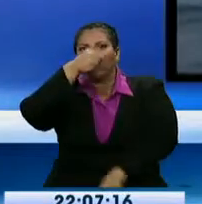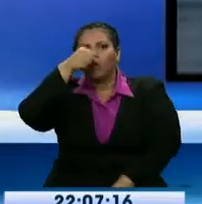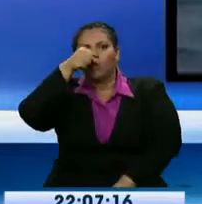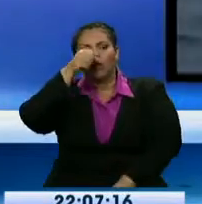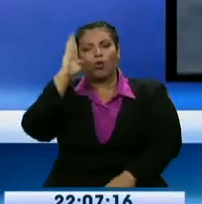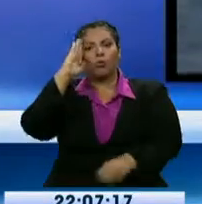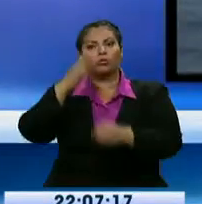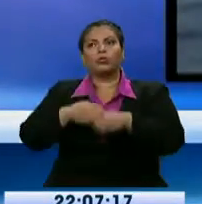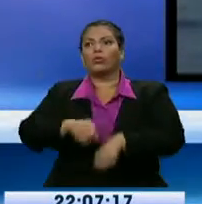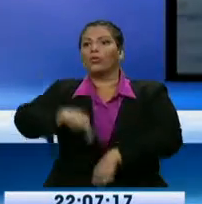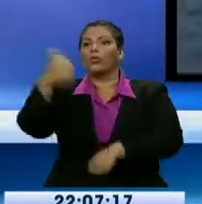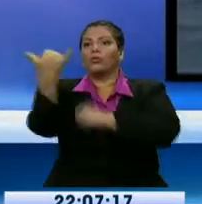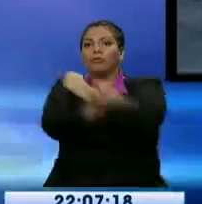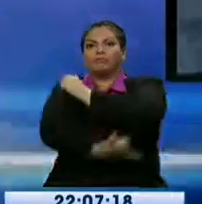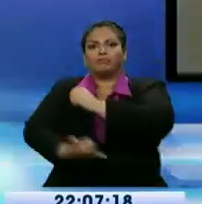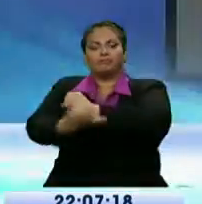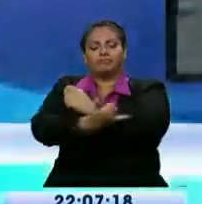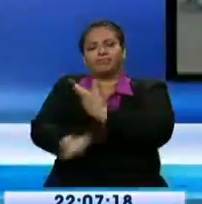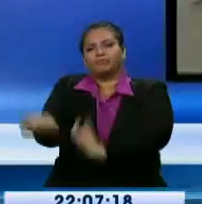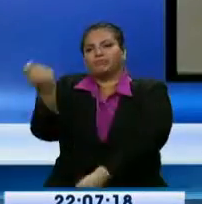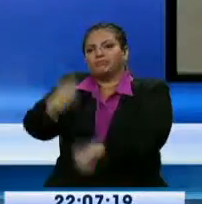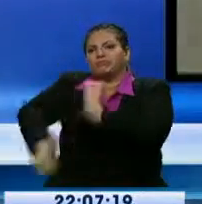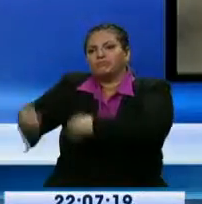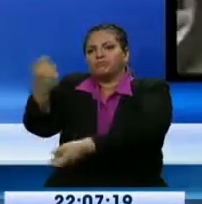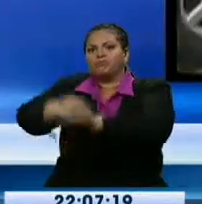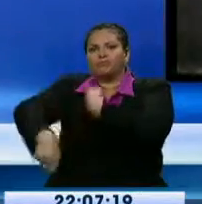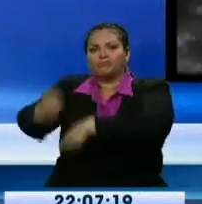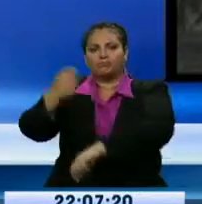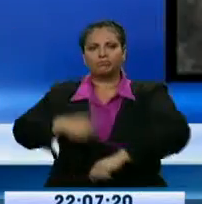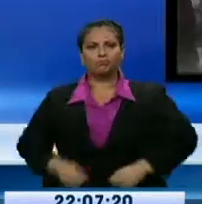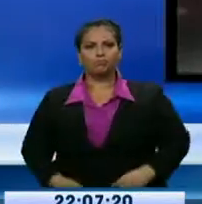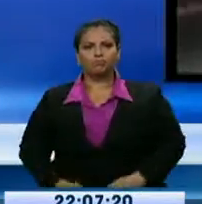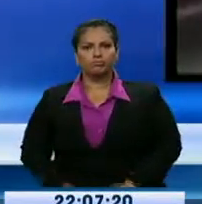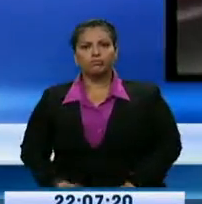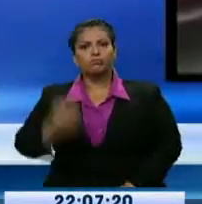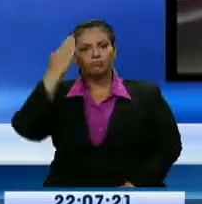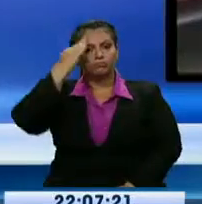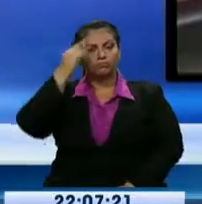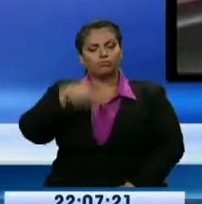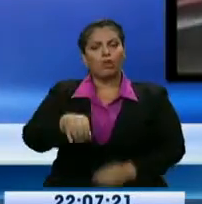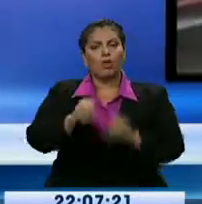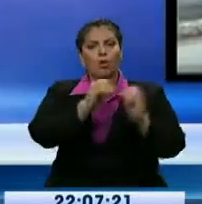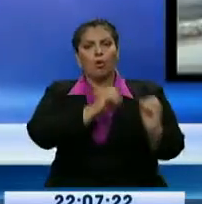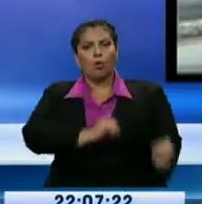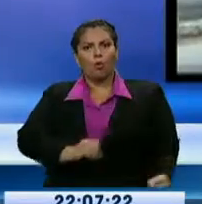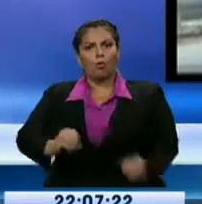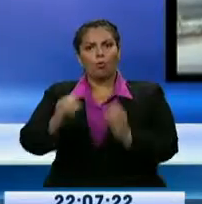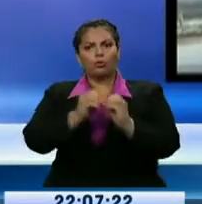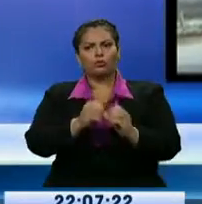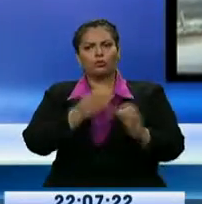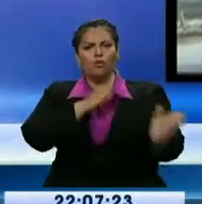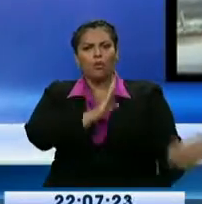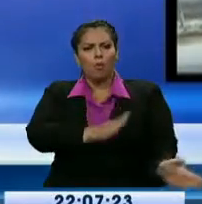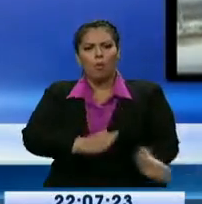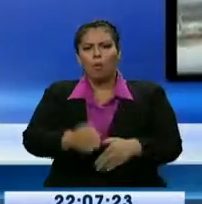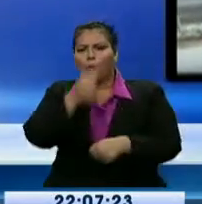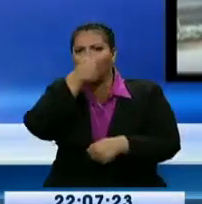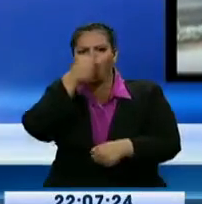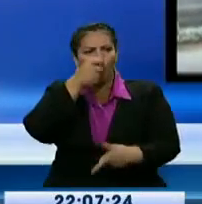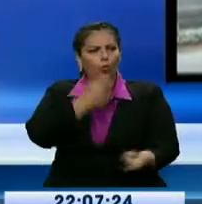de narcotráfico asentadas en el Pacífico colombiano, en alianza con algunos